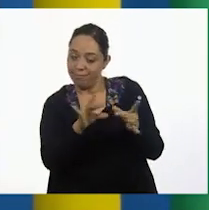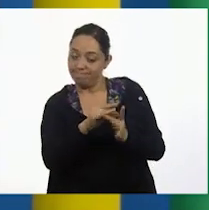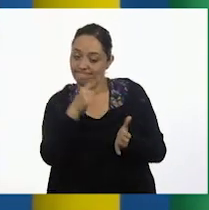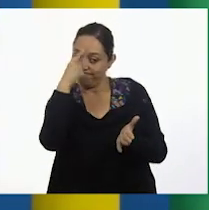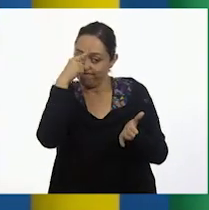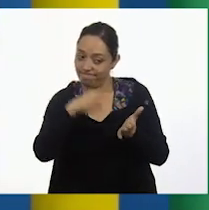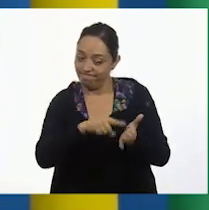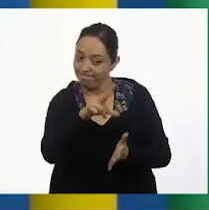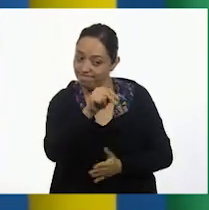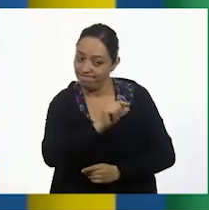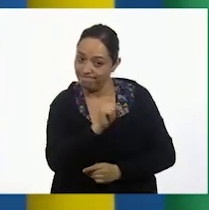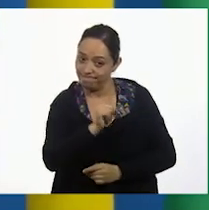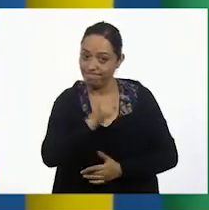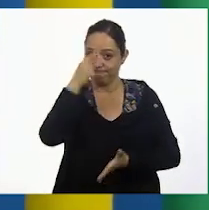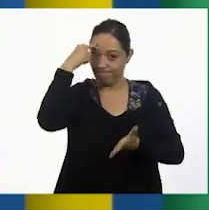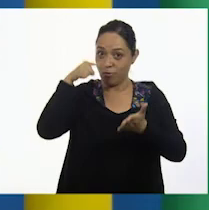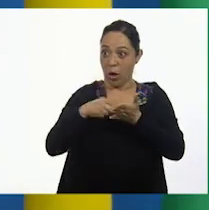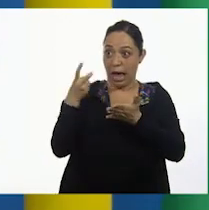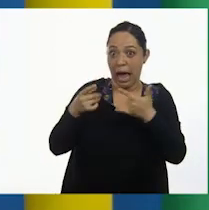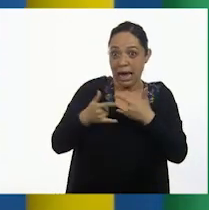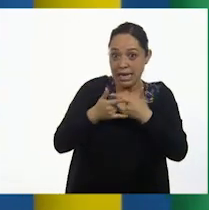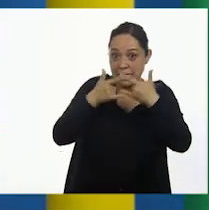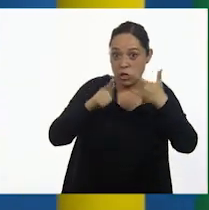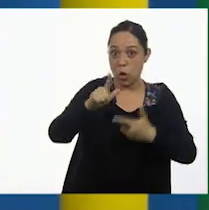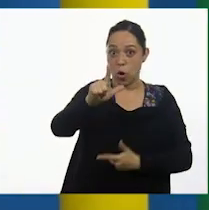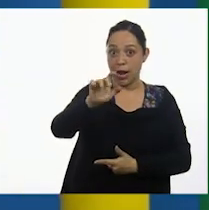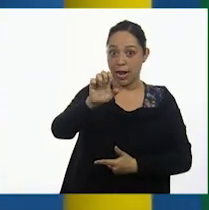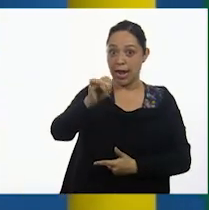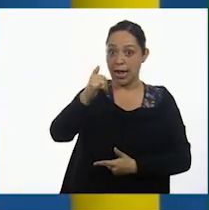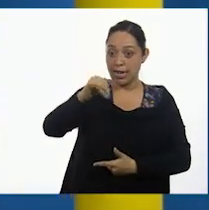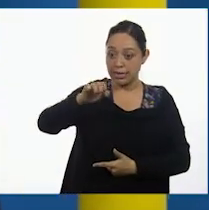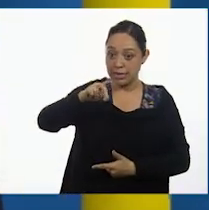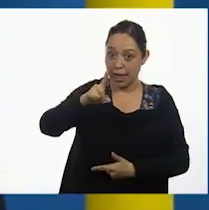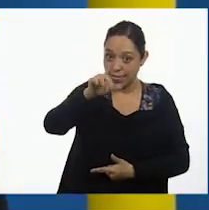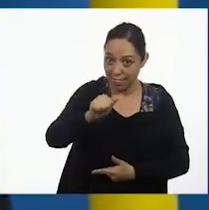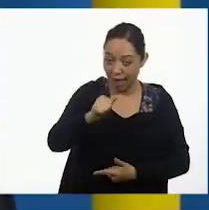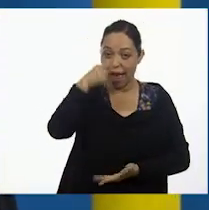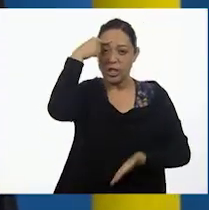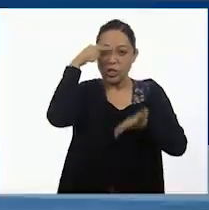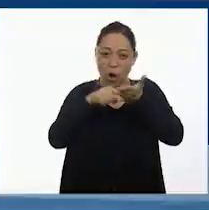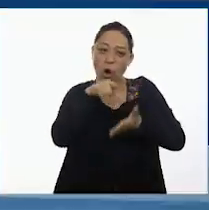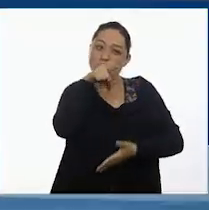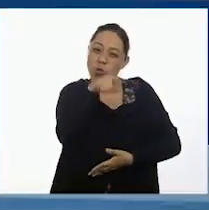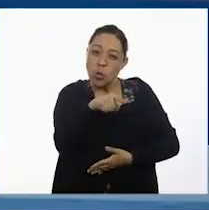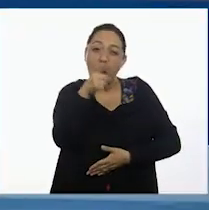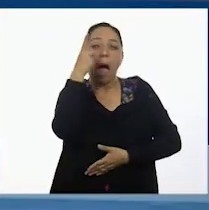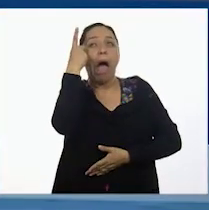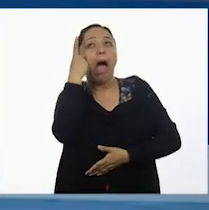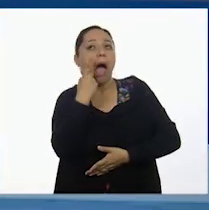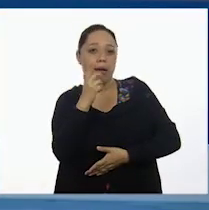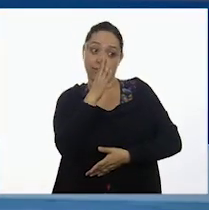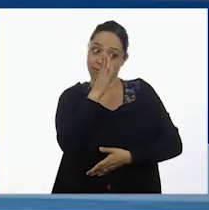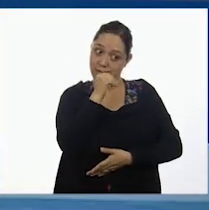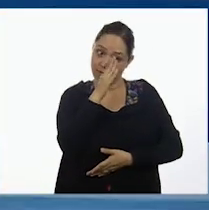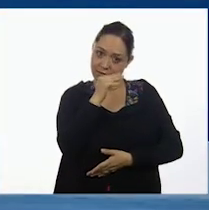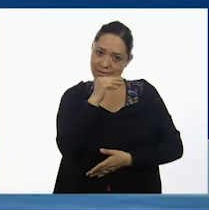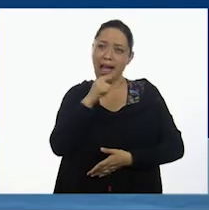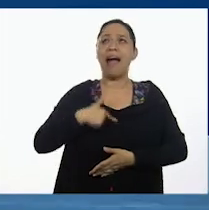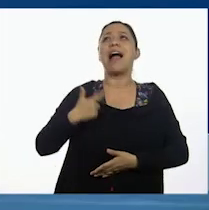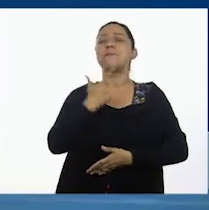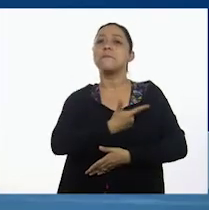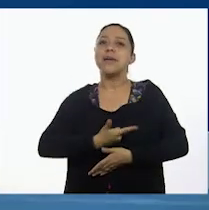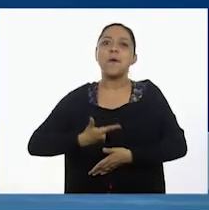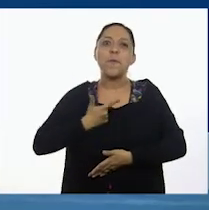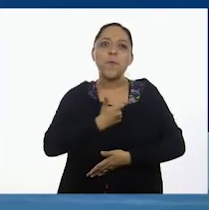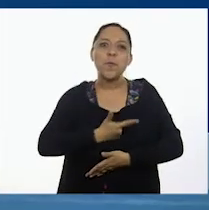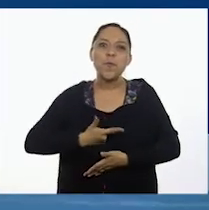una leyenda como esta, ahora sí que no vas a poder dormir, ¿eh? ¡Ay, es que me gusta mucho